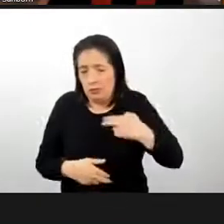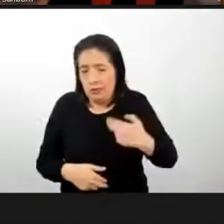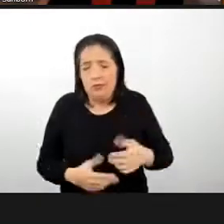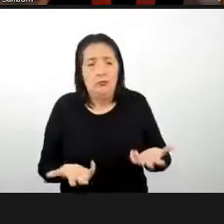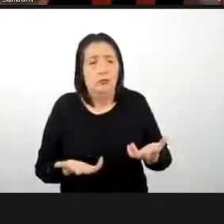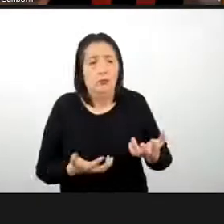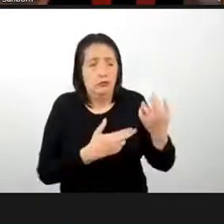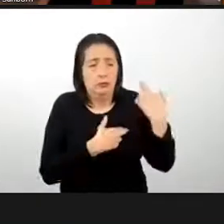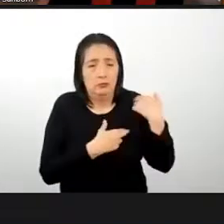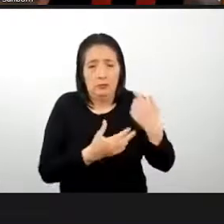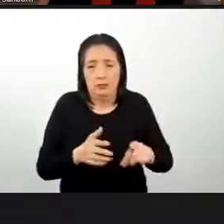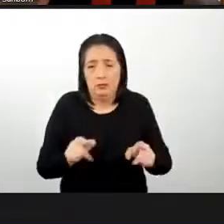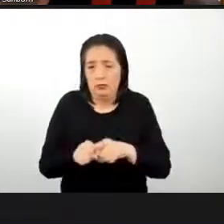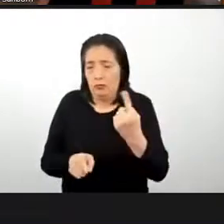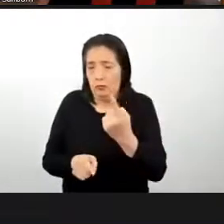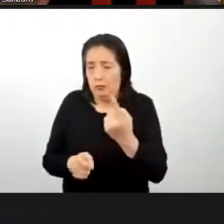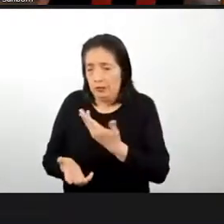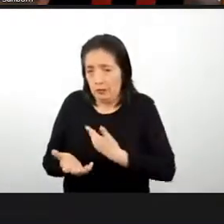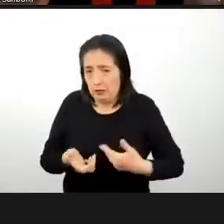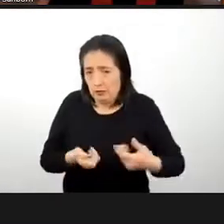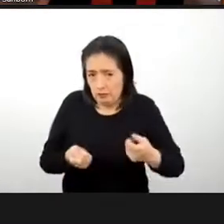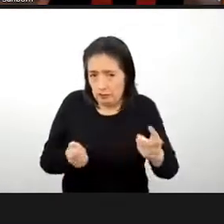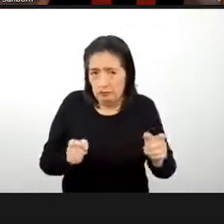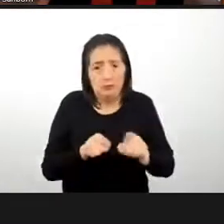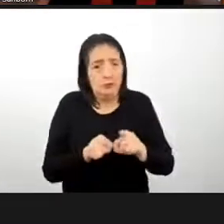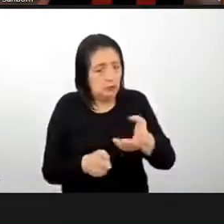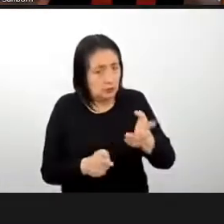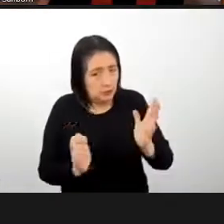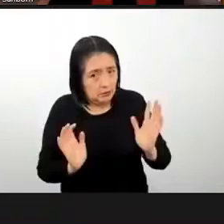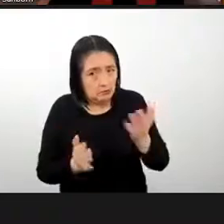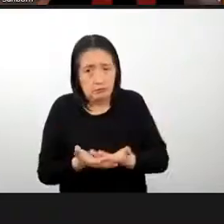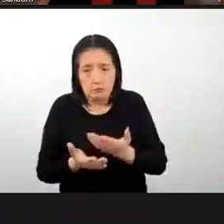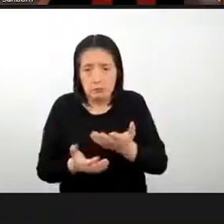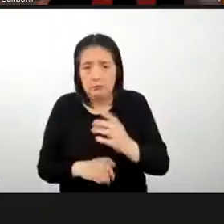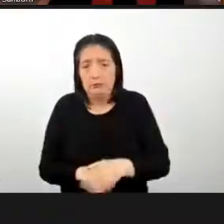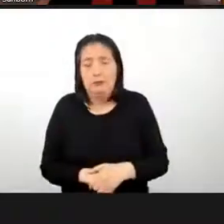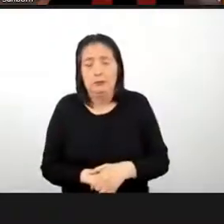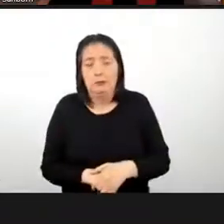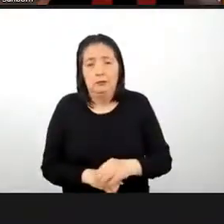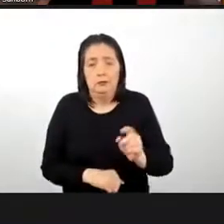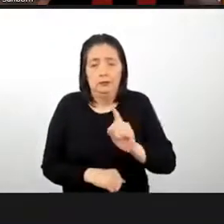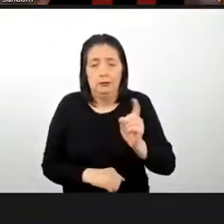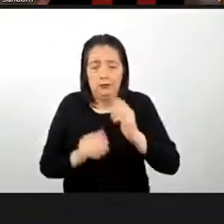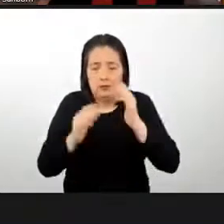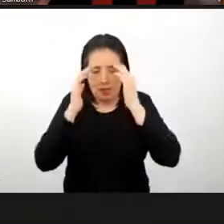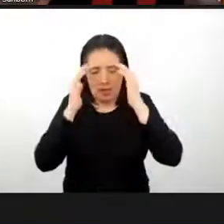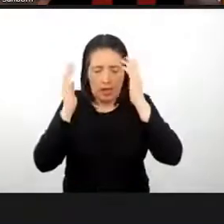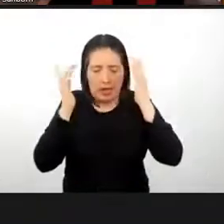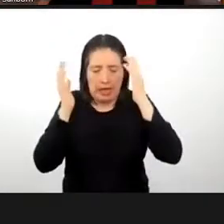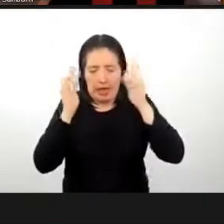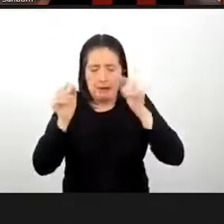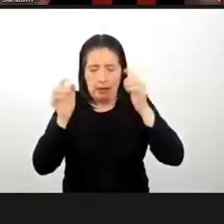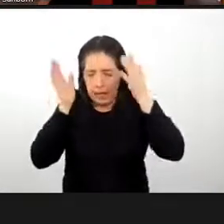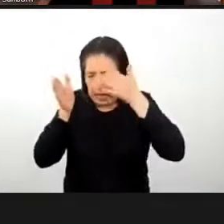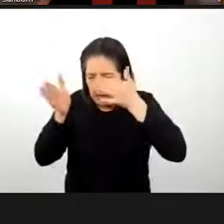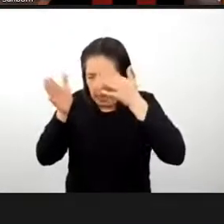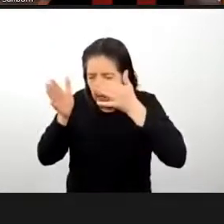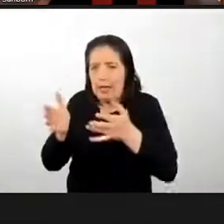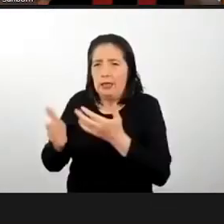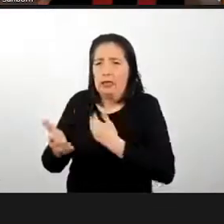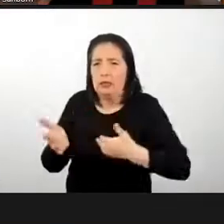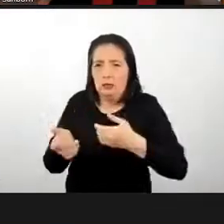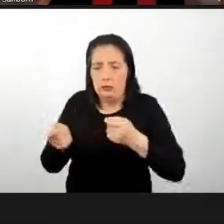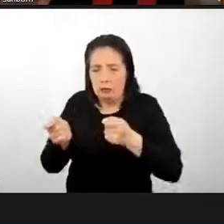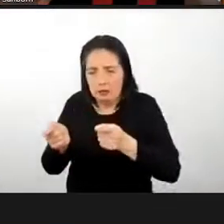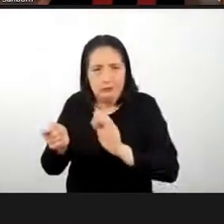de los estados, ¿no? Aquí creo que es evidente también, ¿no? No hay que obsesionarse tanto con el Estado, sino que hay que también ver